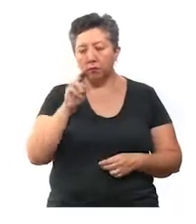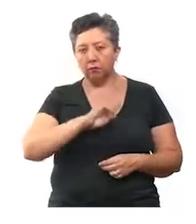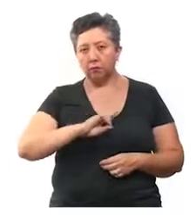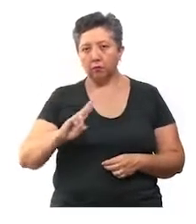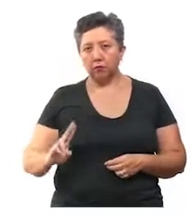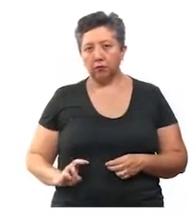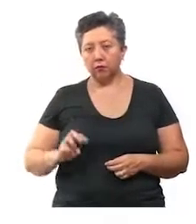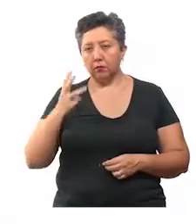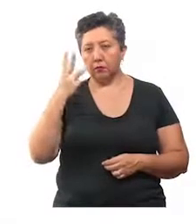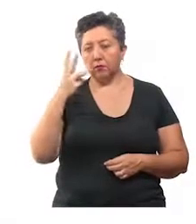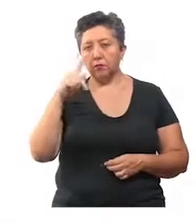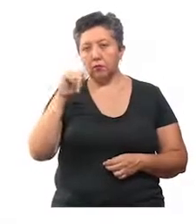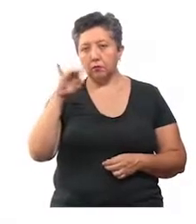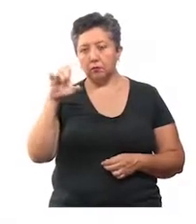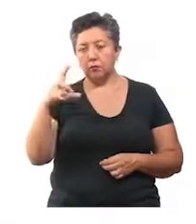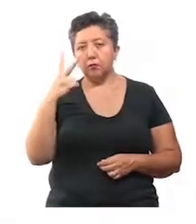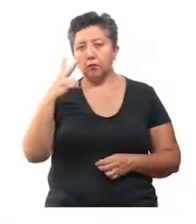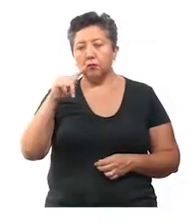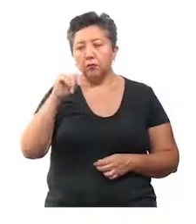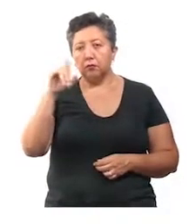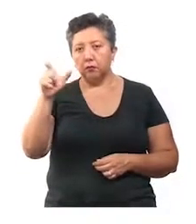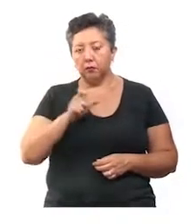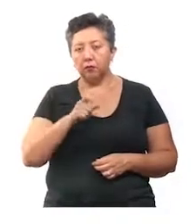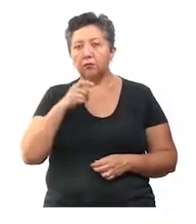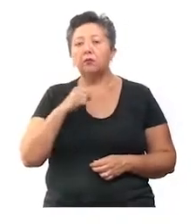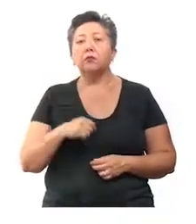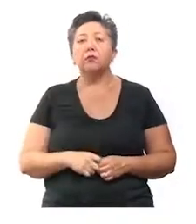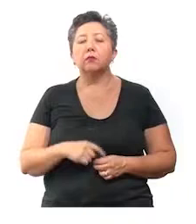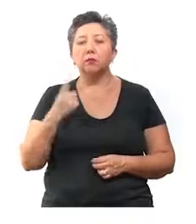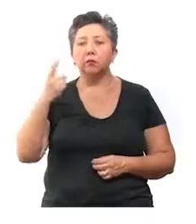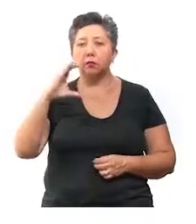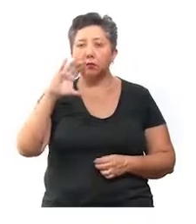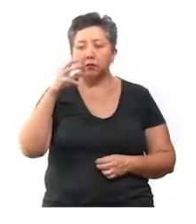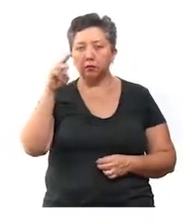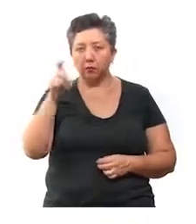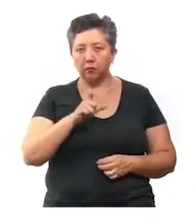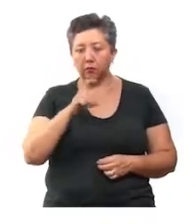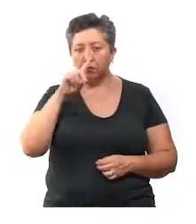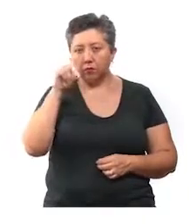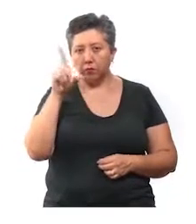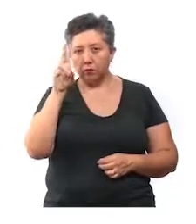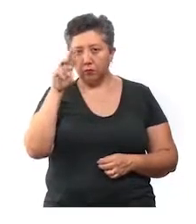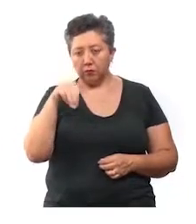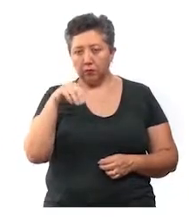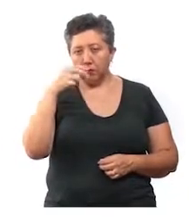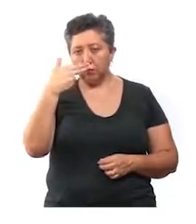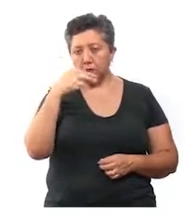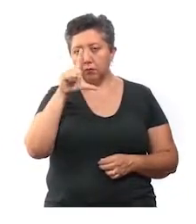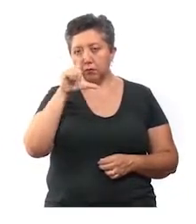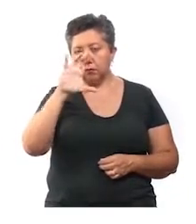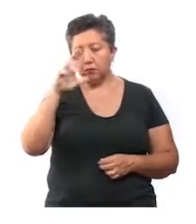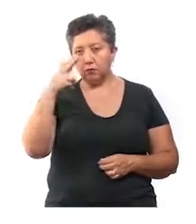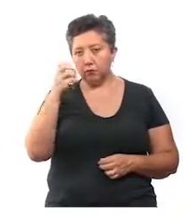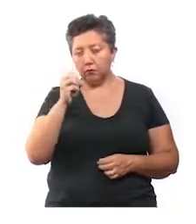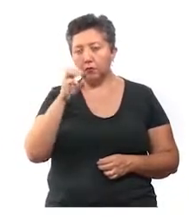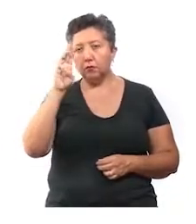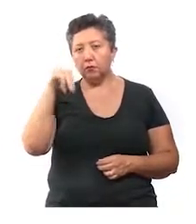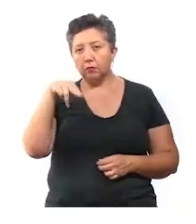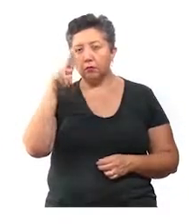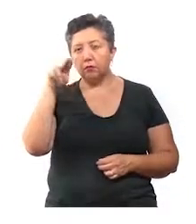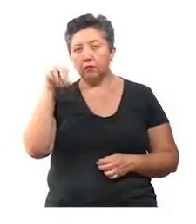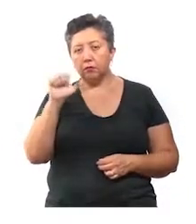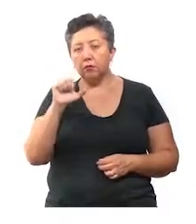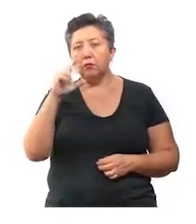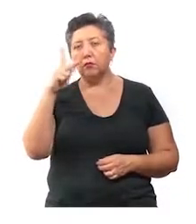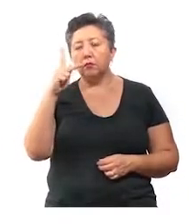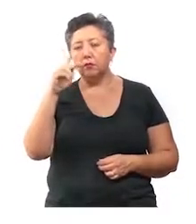Yumam, 3 en Ticul, 2 en Tecash, Itzucacap, 1 en Chemash, Silán González, Jalachó, Unucmá, Muna,